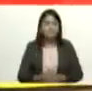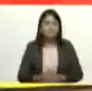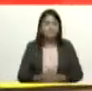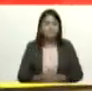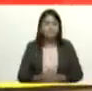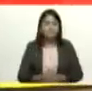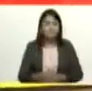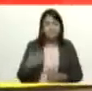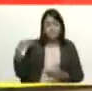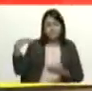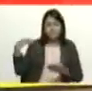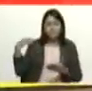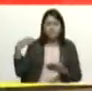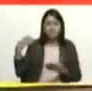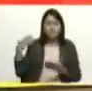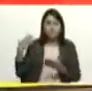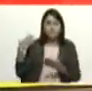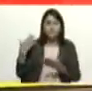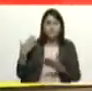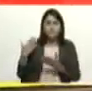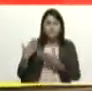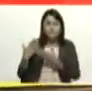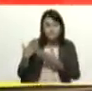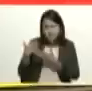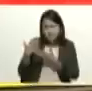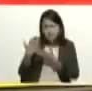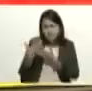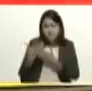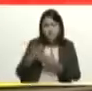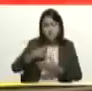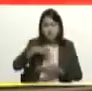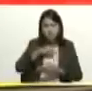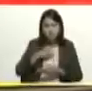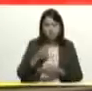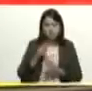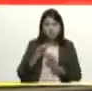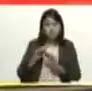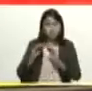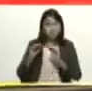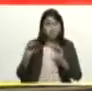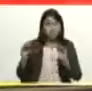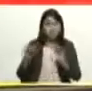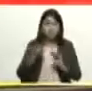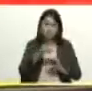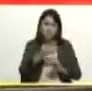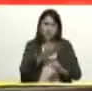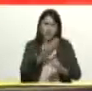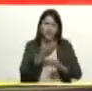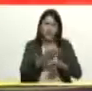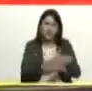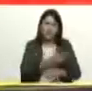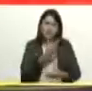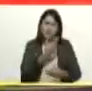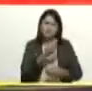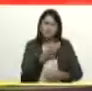desde hace algún tiempo hemos venido alertando, por instrucciones suyas,